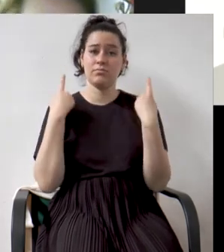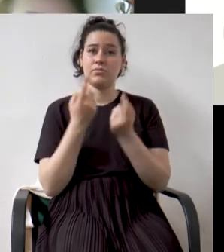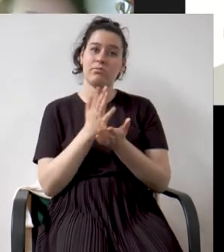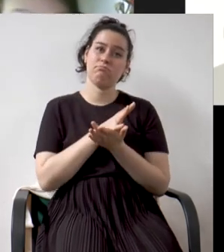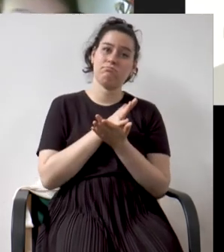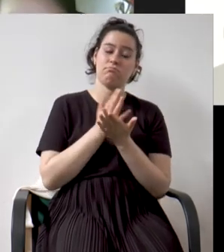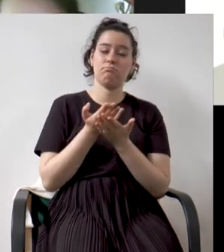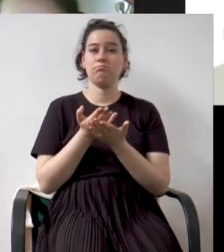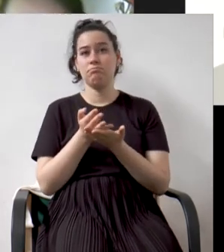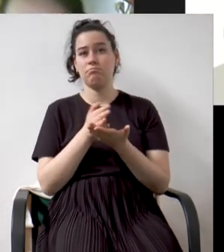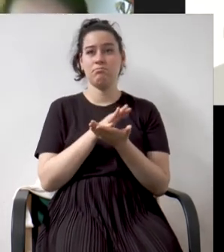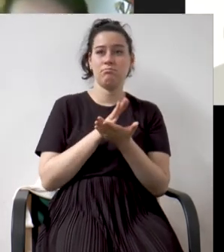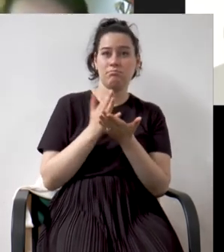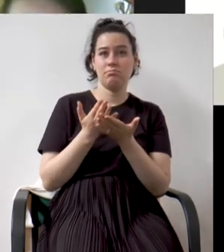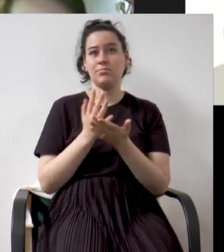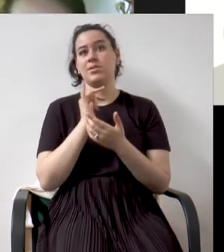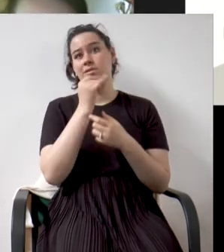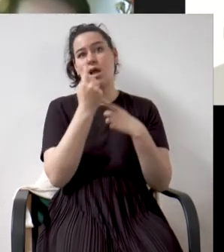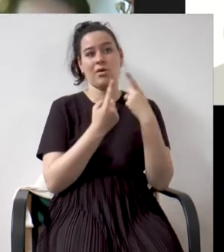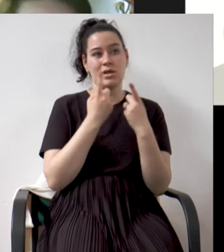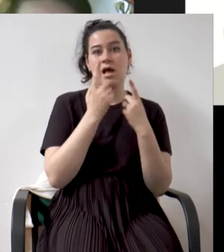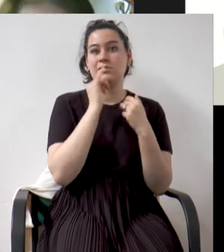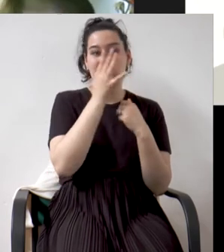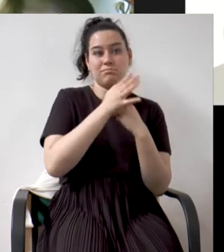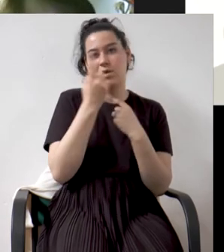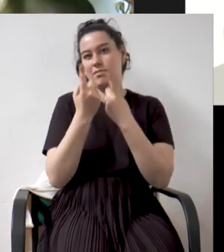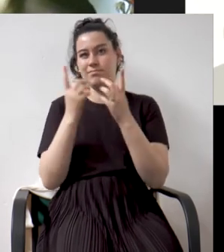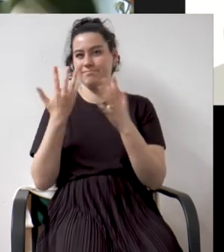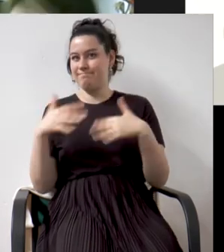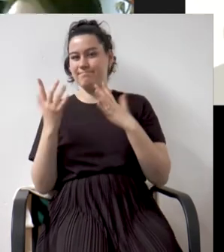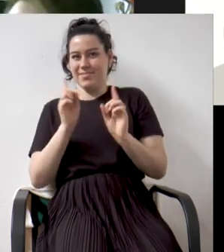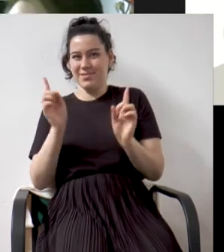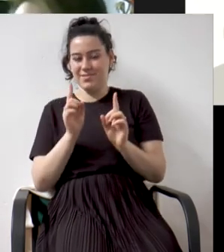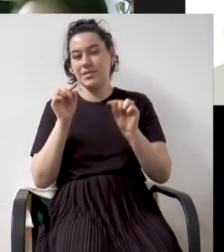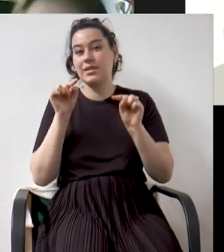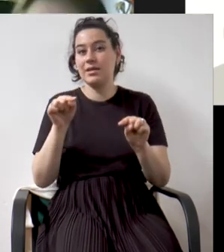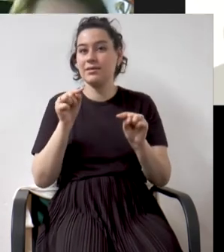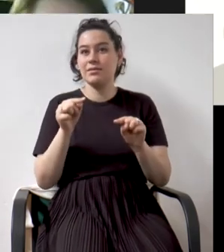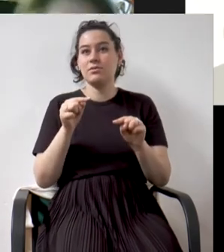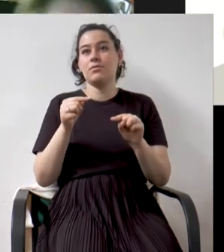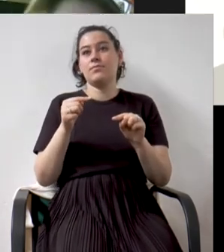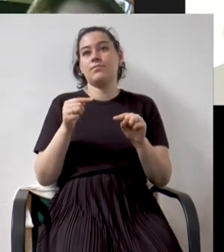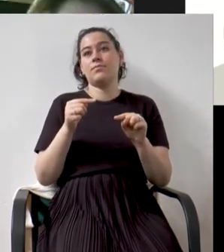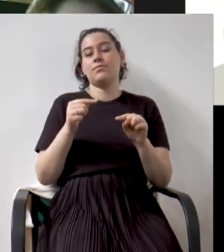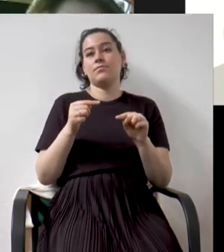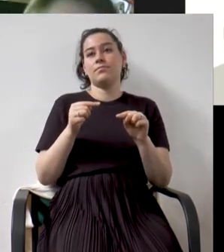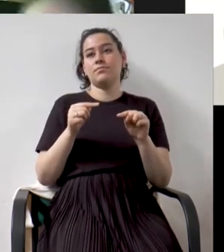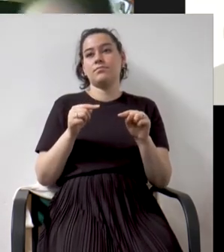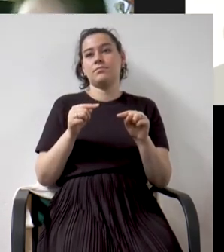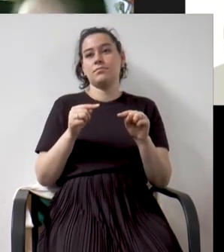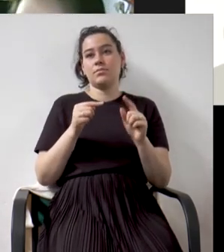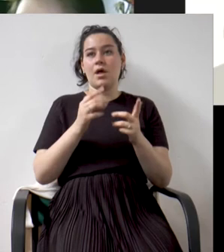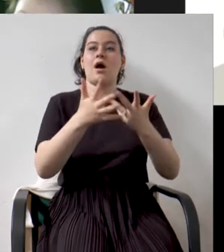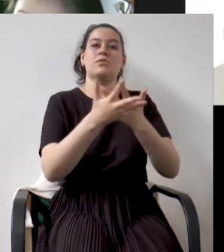de interregno en el cual no estamos tampoco demasiado definidos qué somos. Eso nos limita por un lado, y por